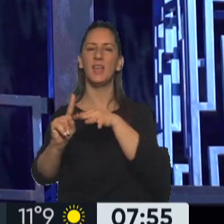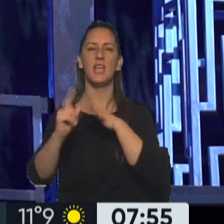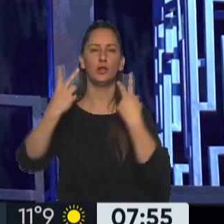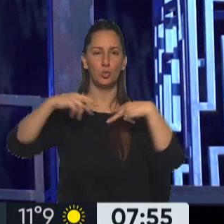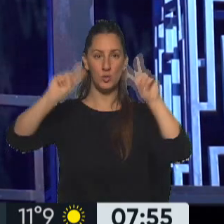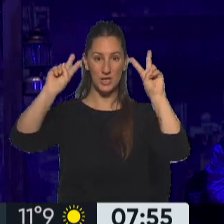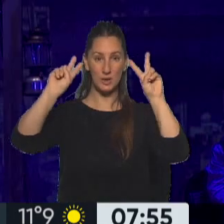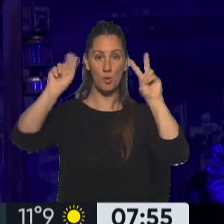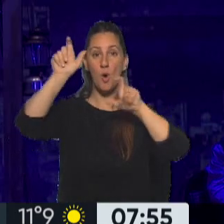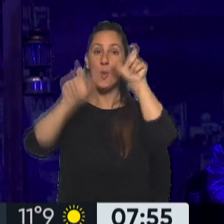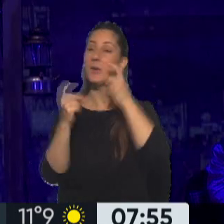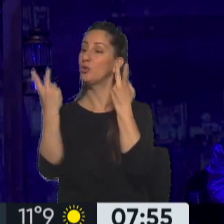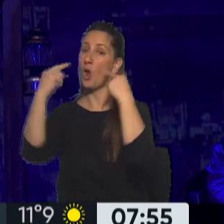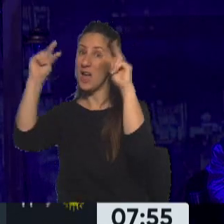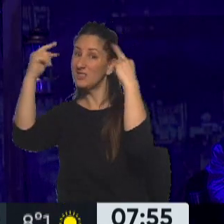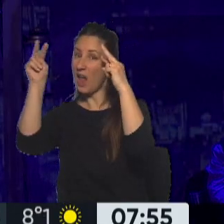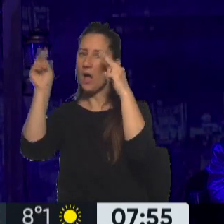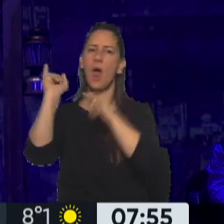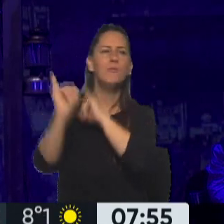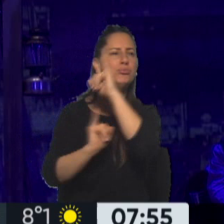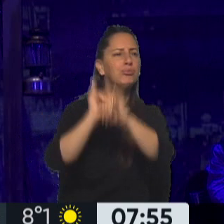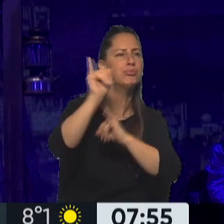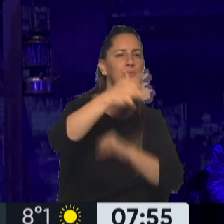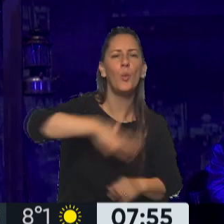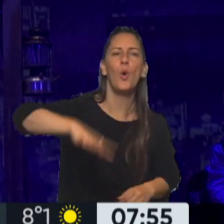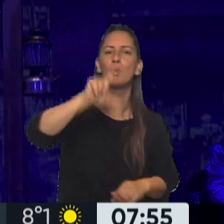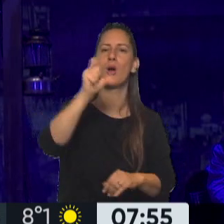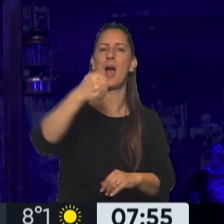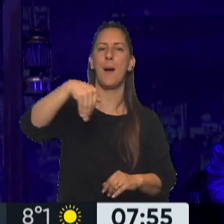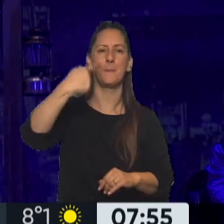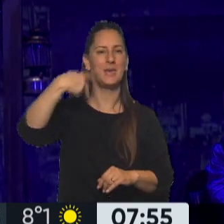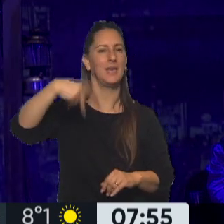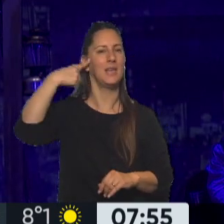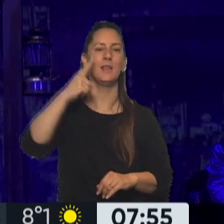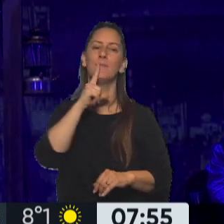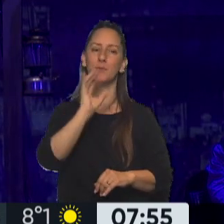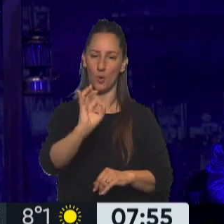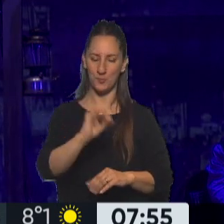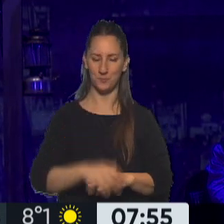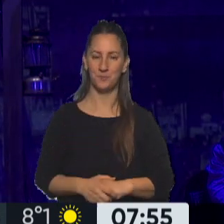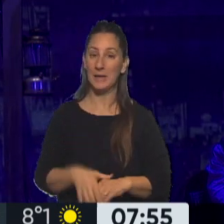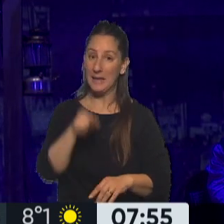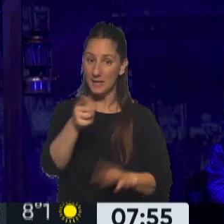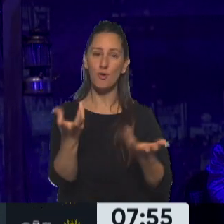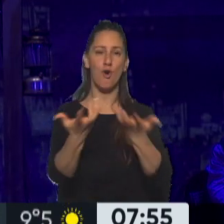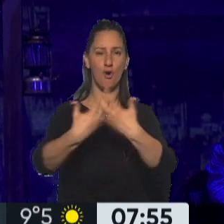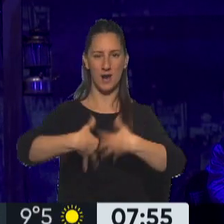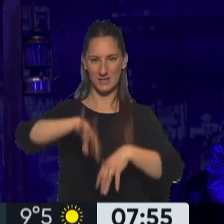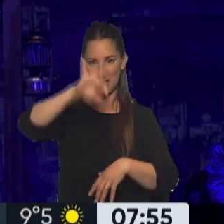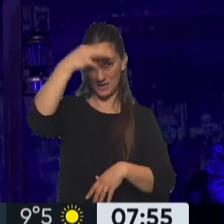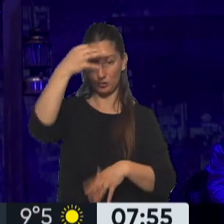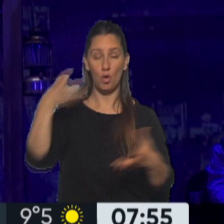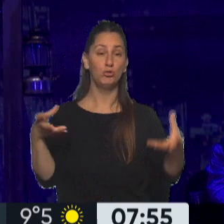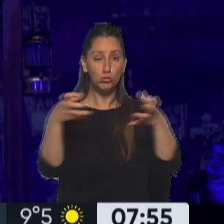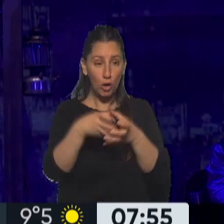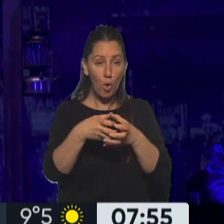presente extranjeros a caminitos. Con ellos tres y con muchísimos más, porque es un gran elenco, se arma esta obra. Juntos van recorriendo